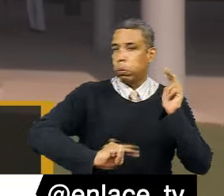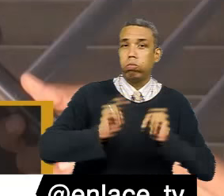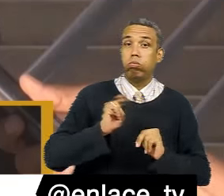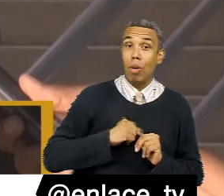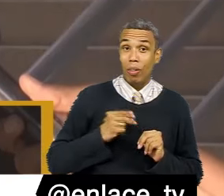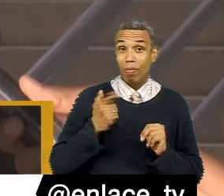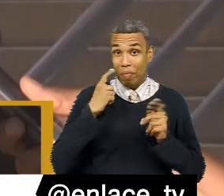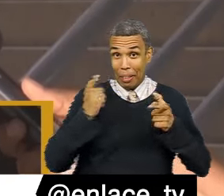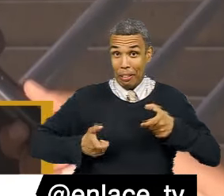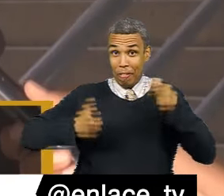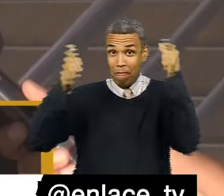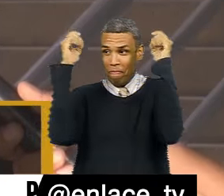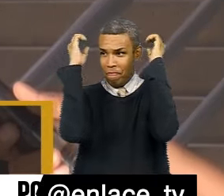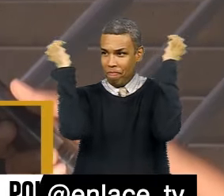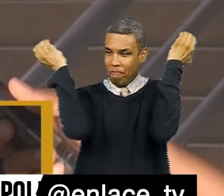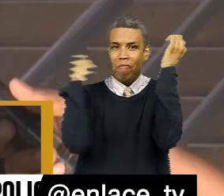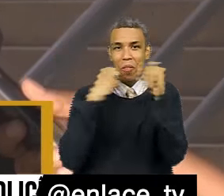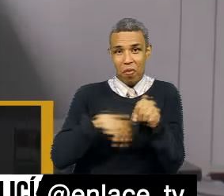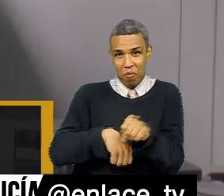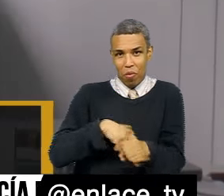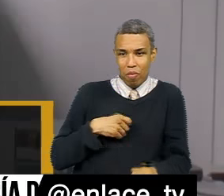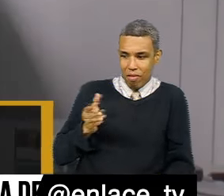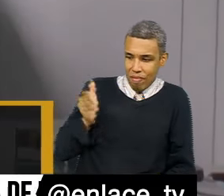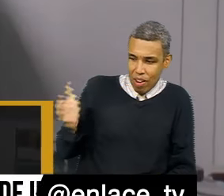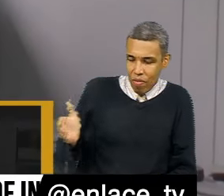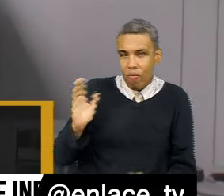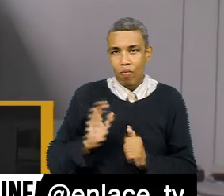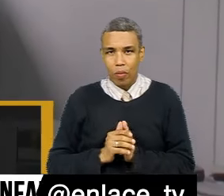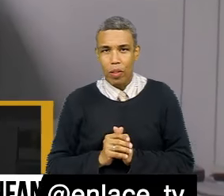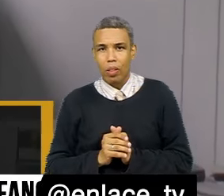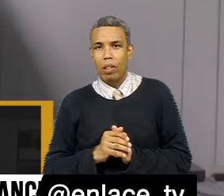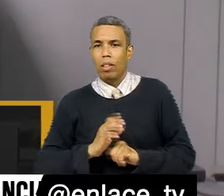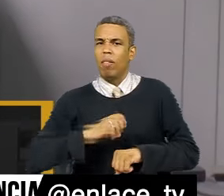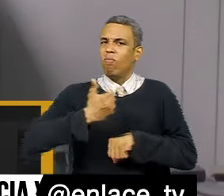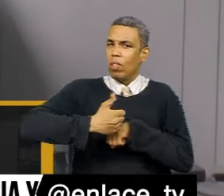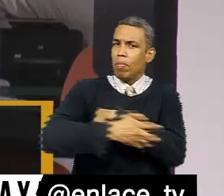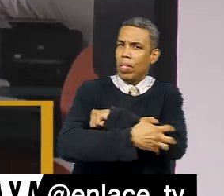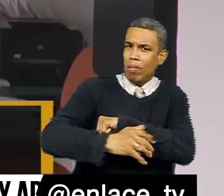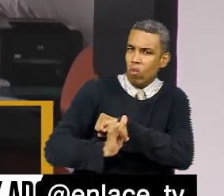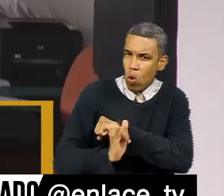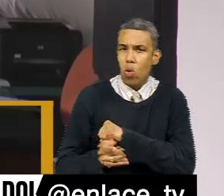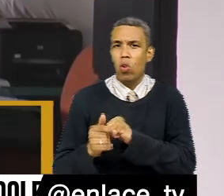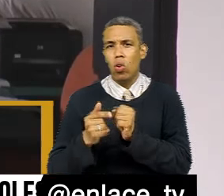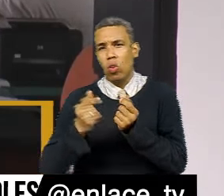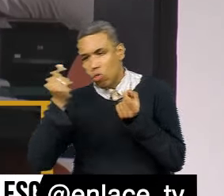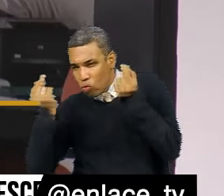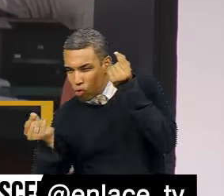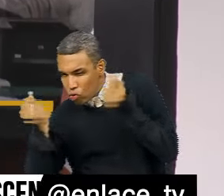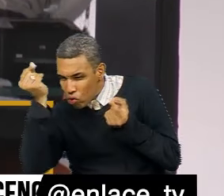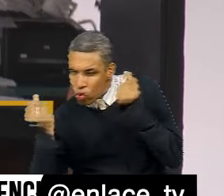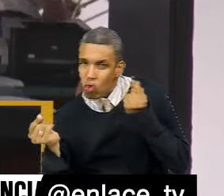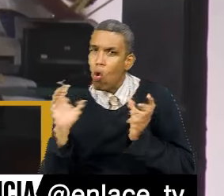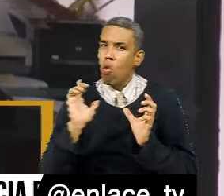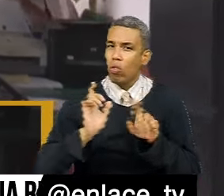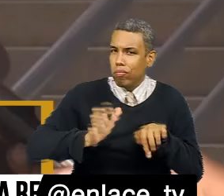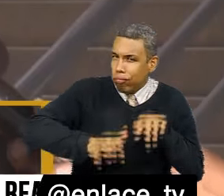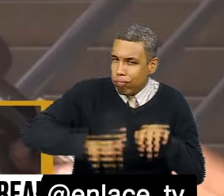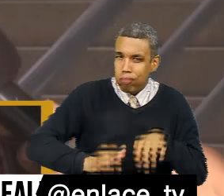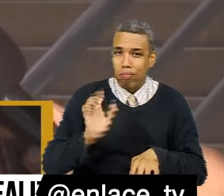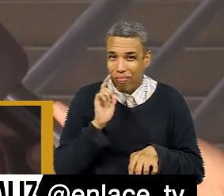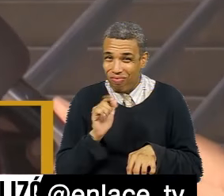del estadio de fútbol Daniel Villa Zapata. Despacho del director, tesorería, contabilidad, son entre otras las dependencias aquí ubicadas. Y